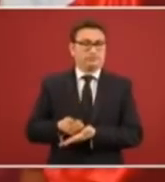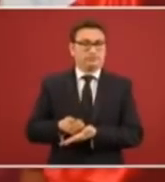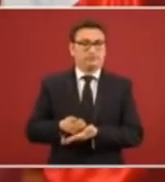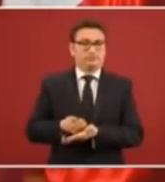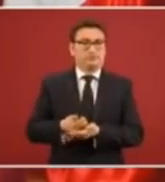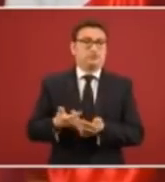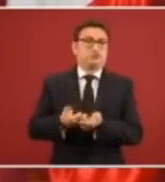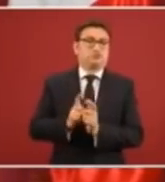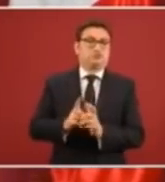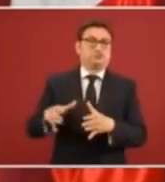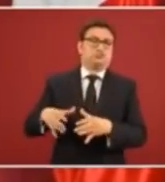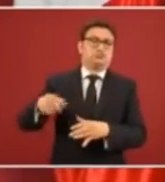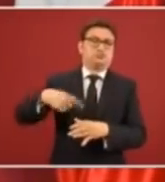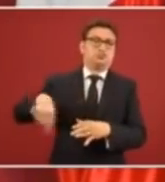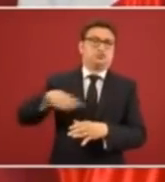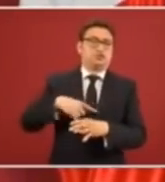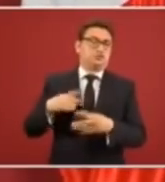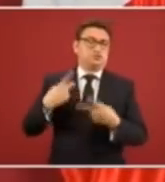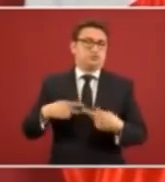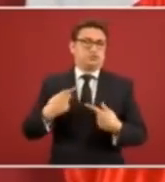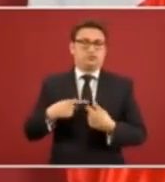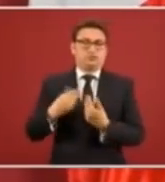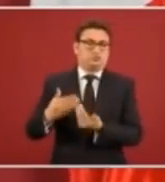a un grupo, a una minoría.